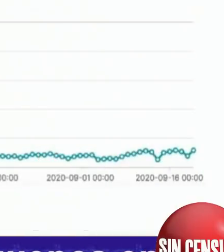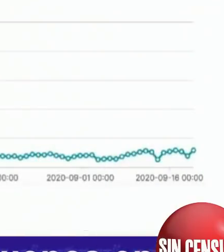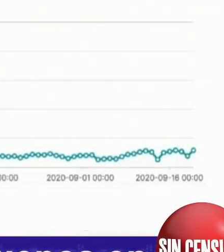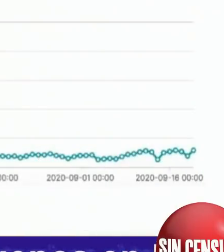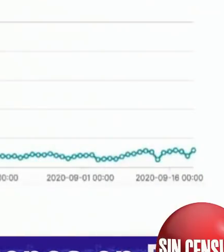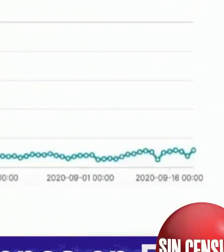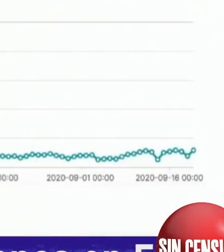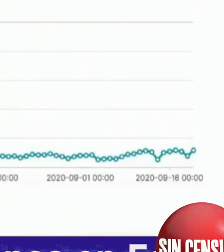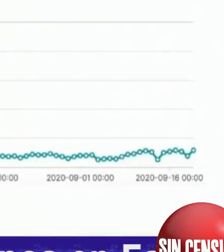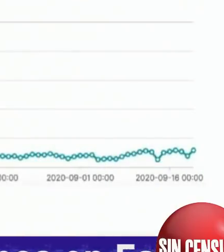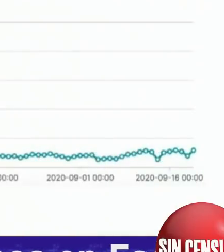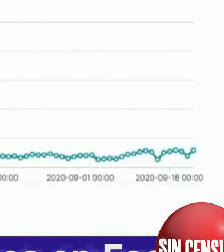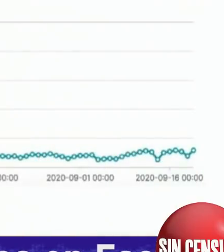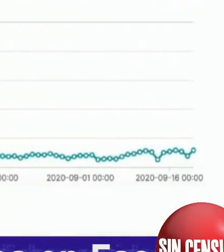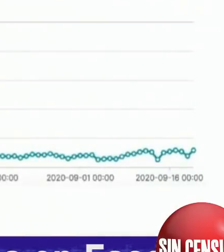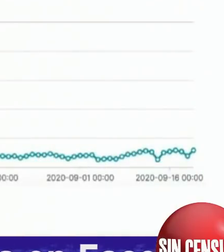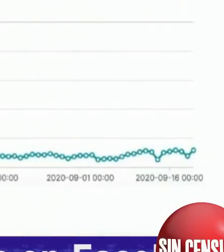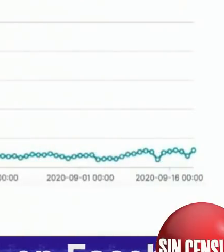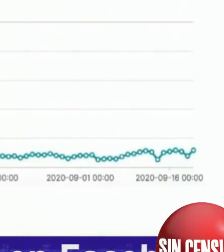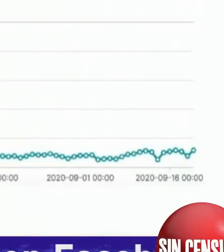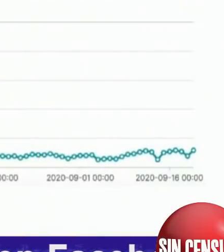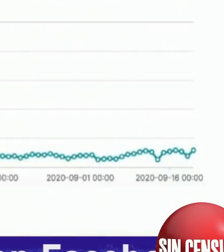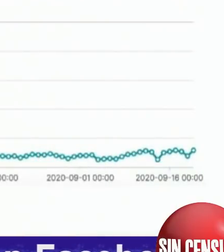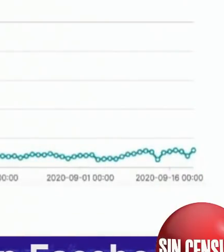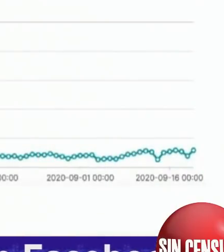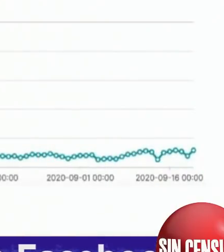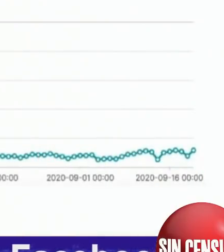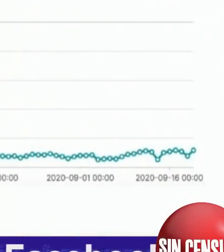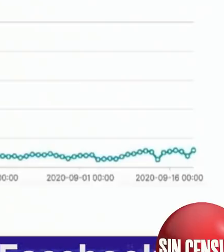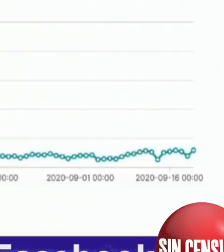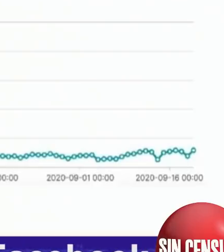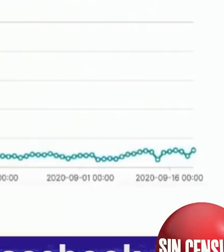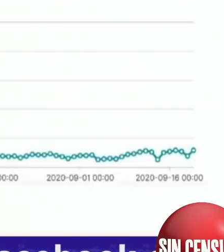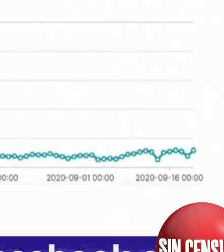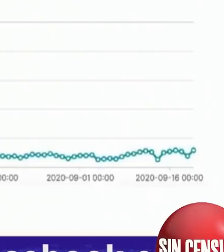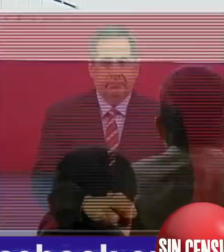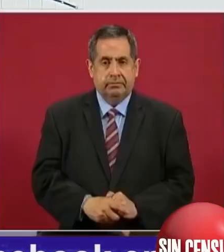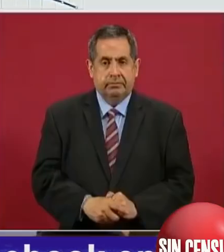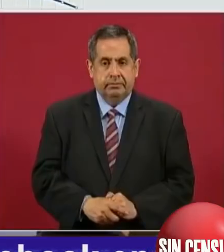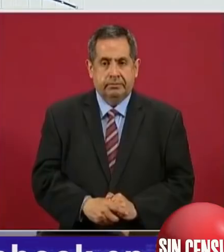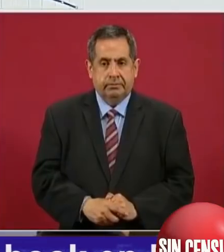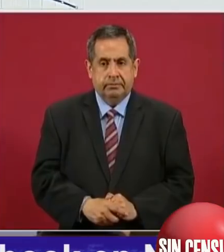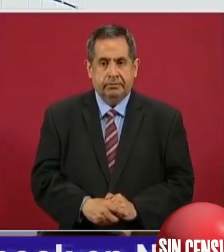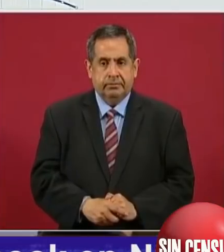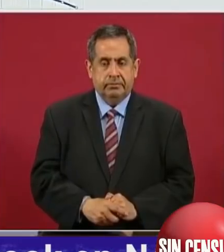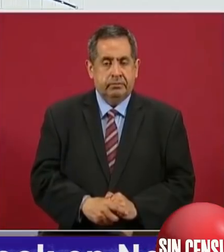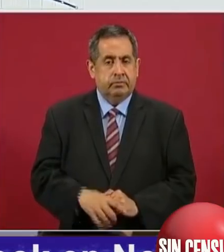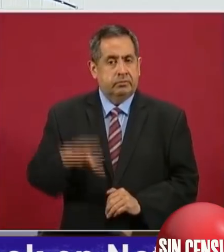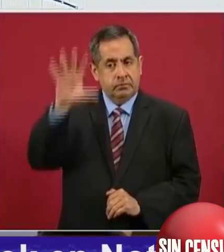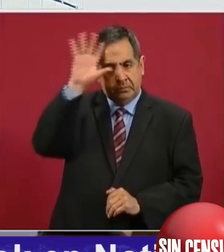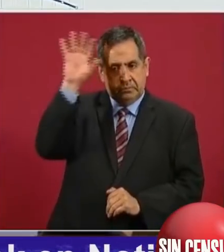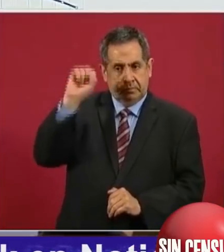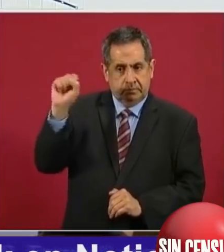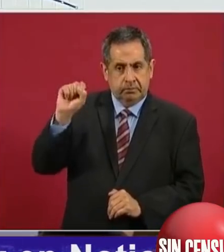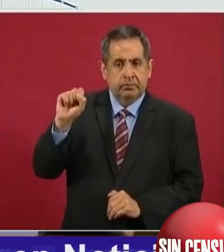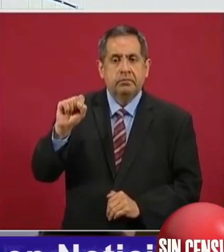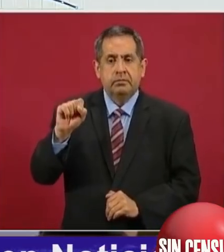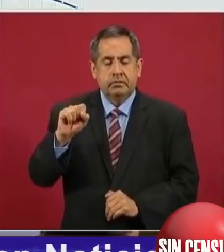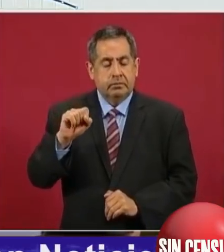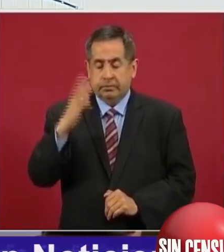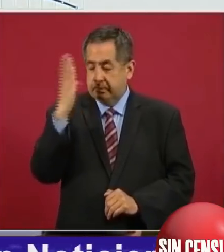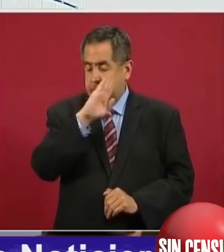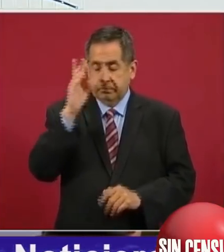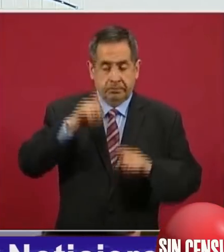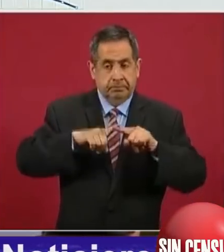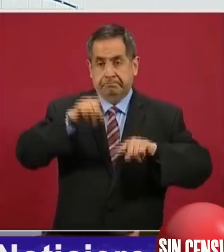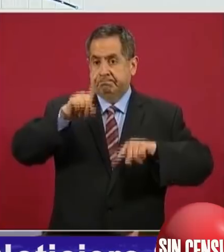tiene 15 días en donde empezó a reducirse. La siguiente. El Estado de Morelos, grandes variaciones, llegó a